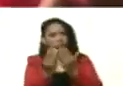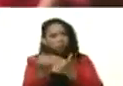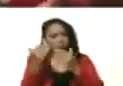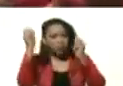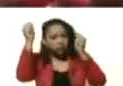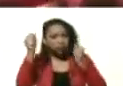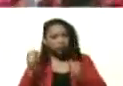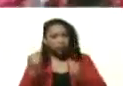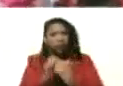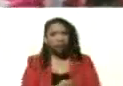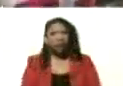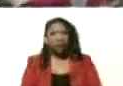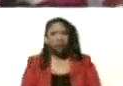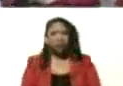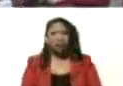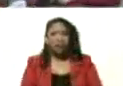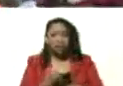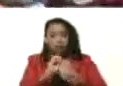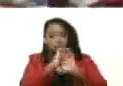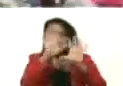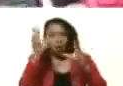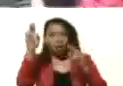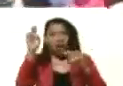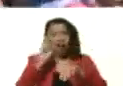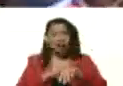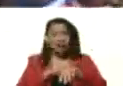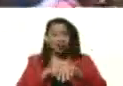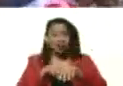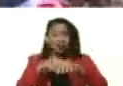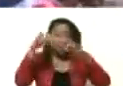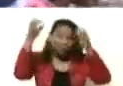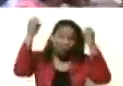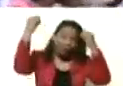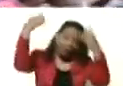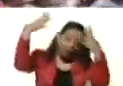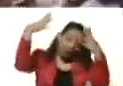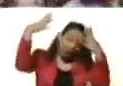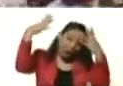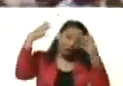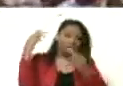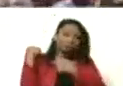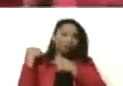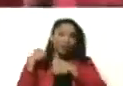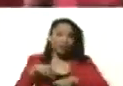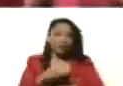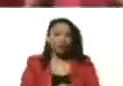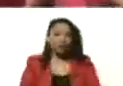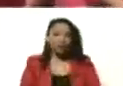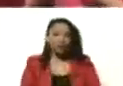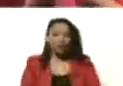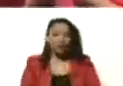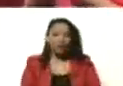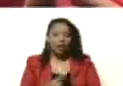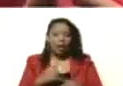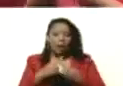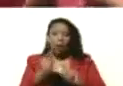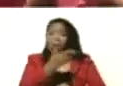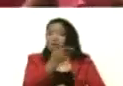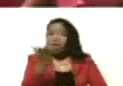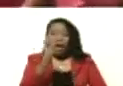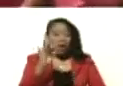ve. Claro, el tiempo estaba nublado y era una Pepe Sol como corresponde. Pero a ustedes no les ha